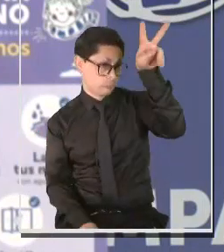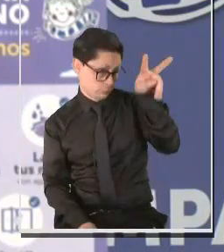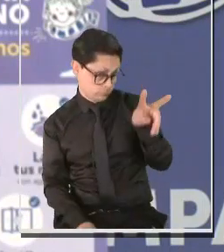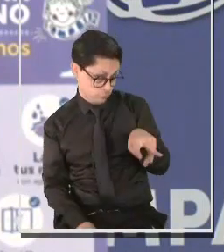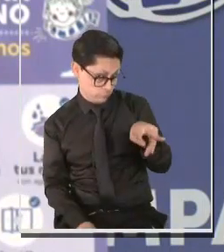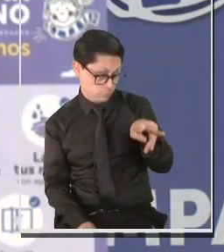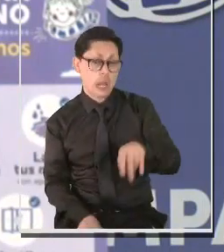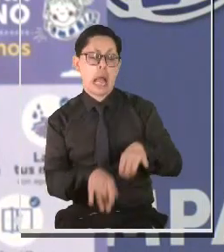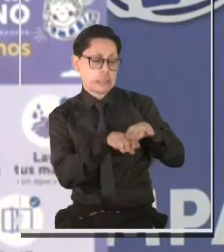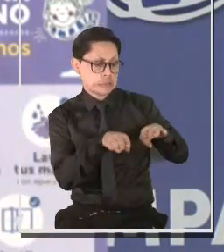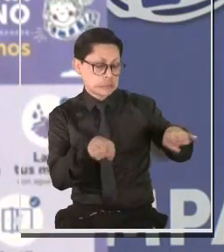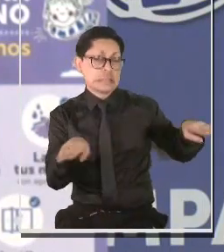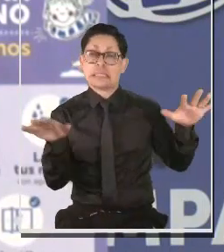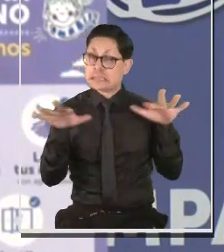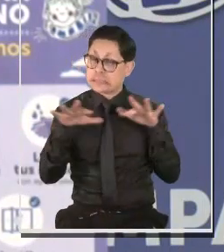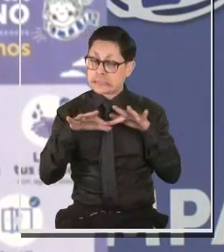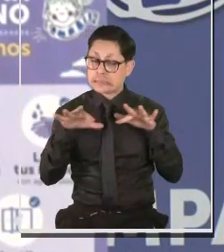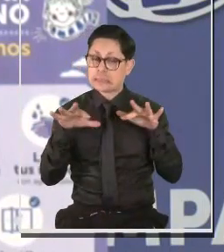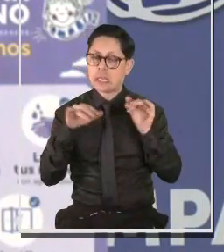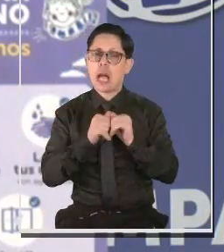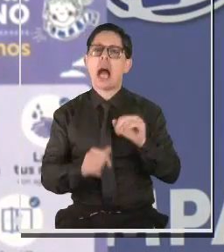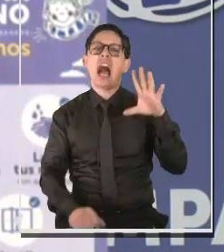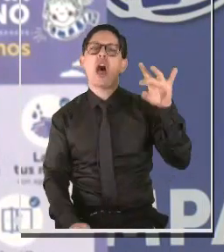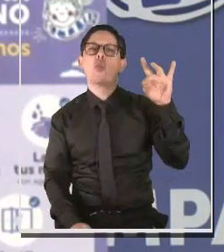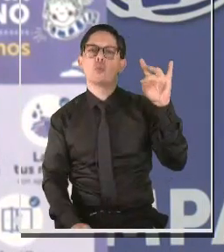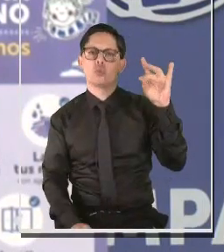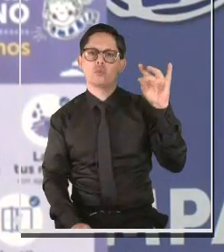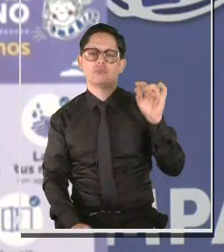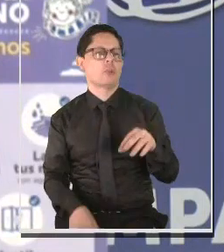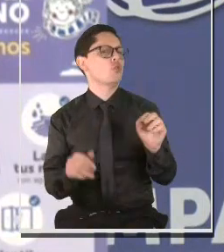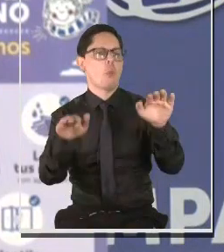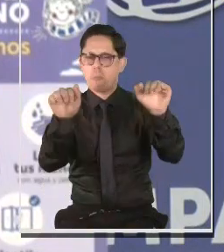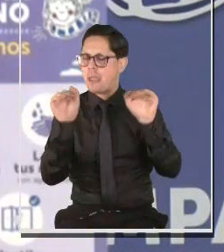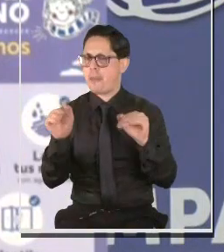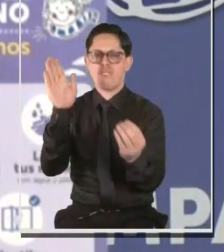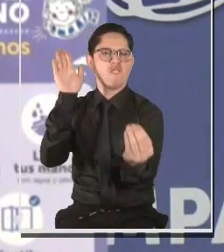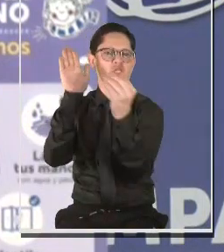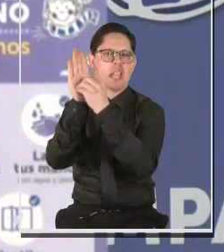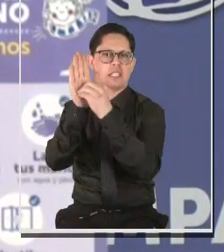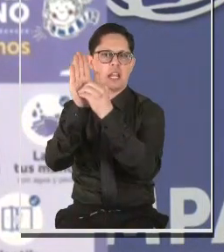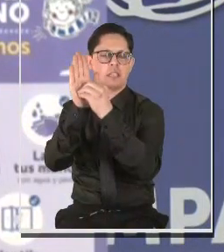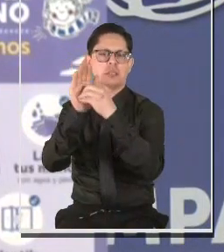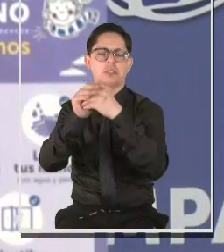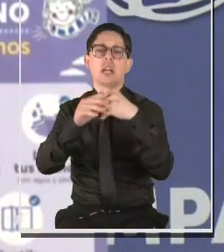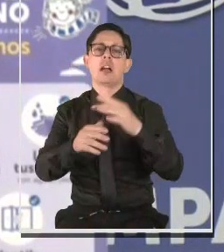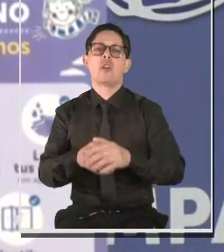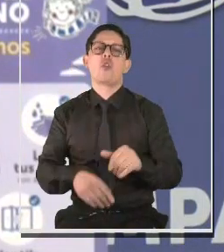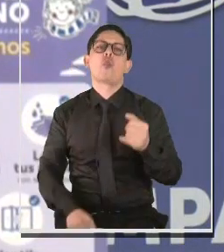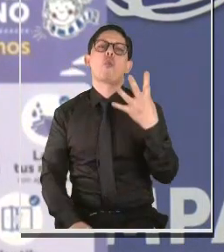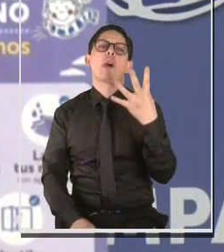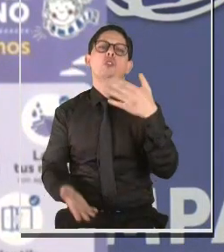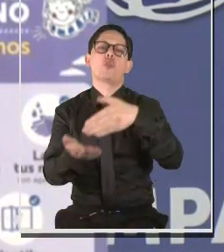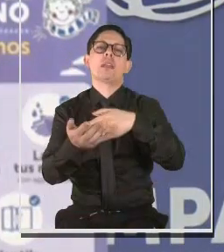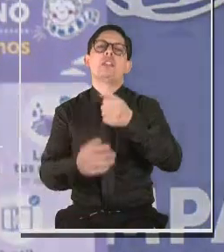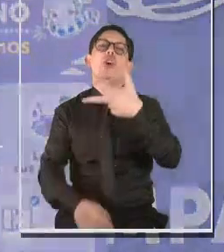la situación de las camas críticas de adultos con la misma ficha fecha de corte tenemos